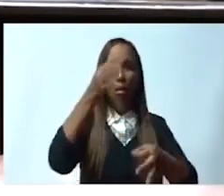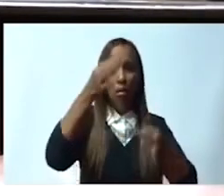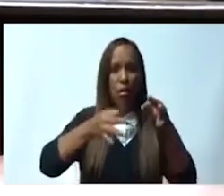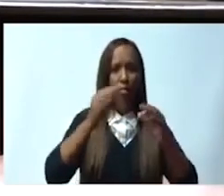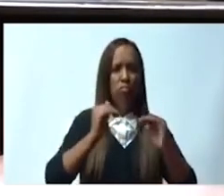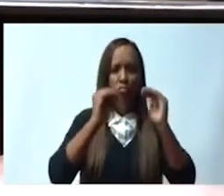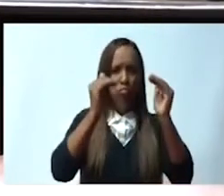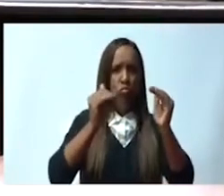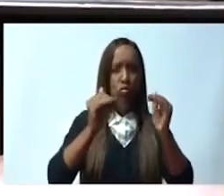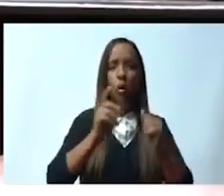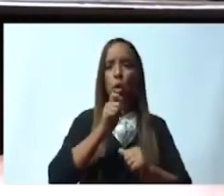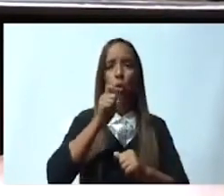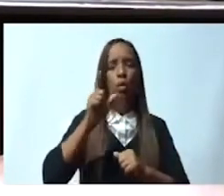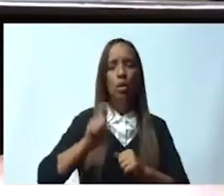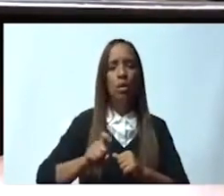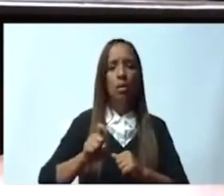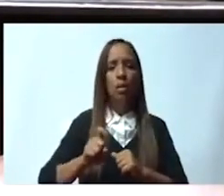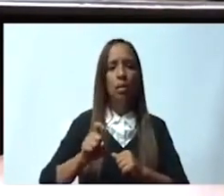Llámese una decisión judicial